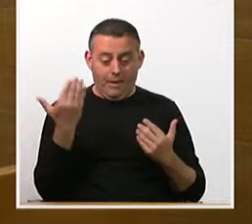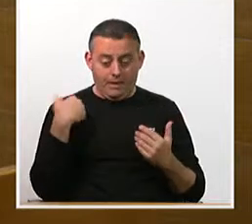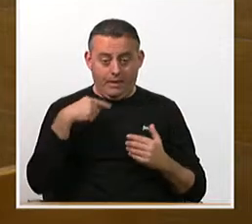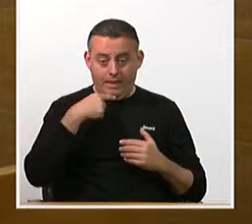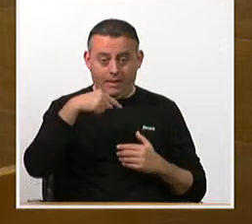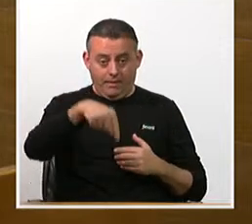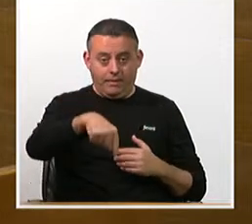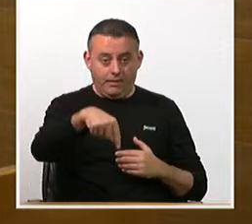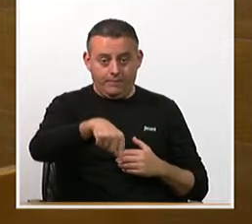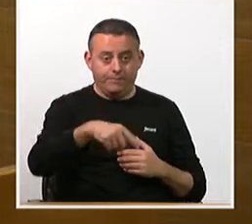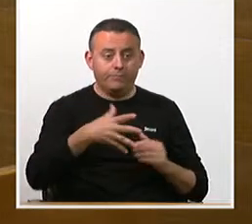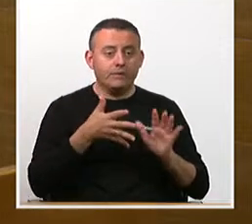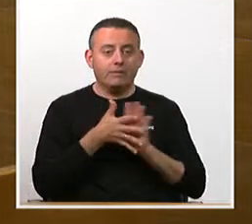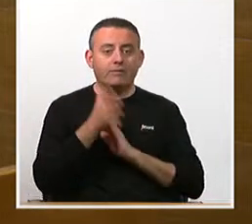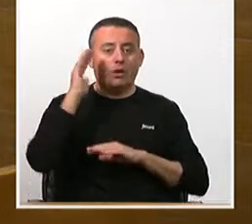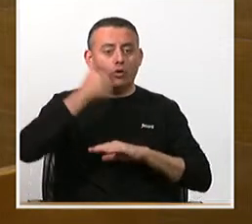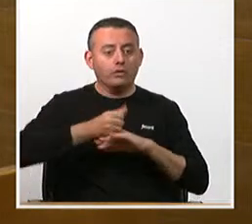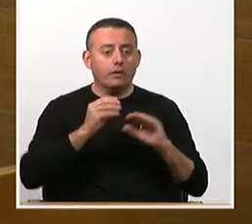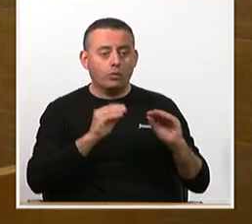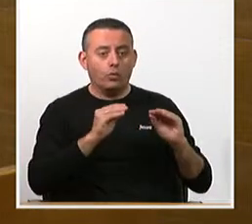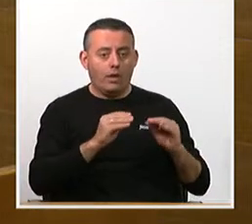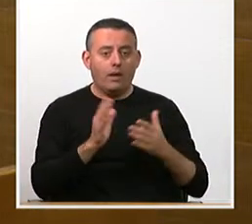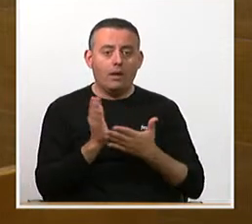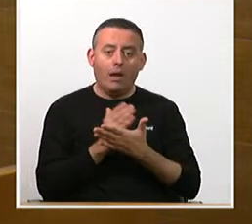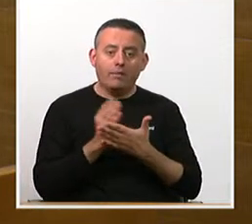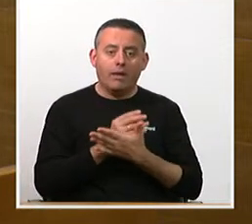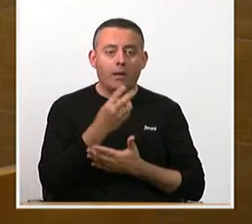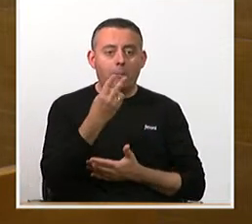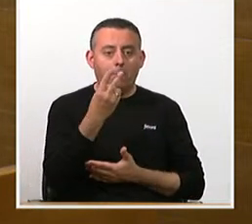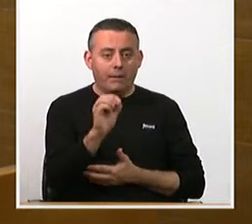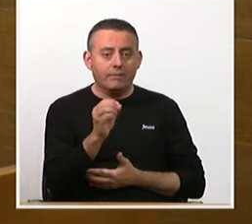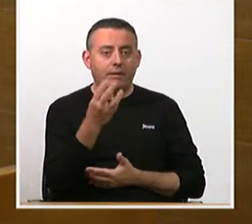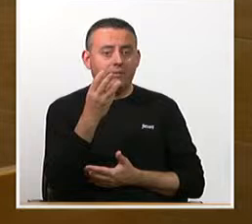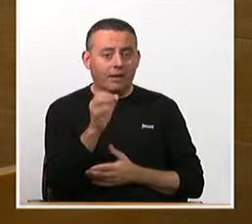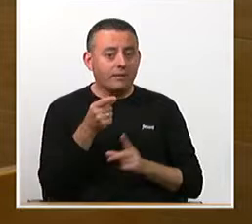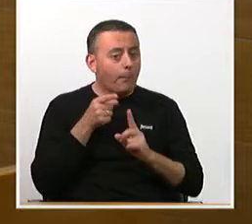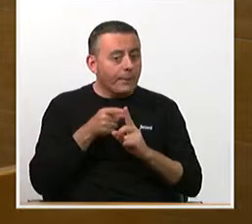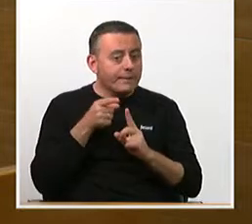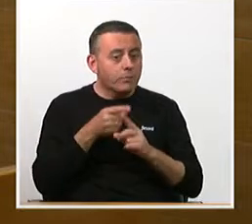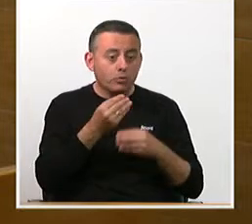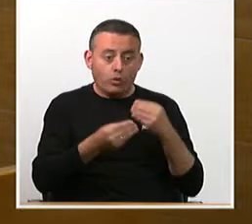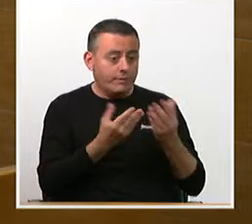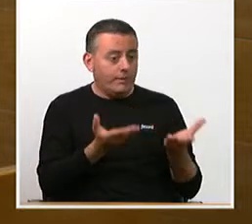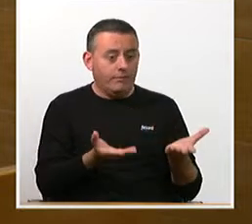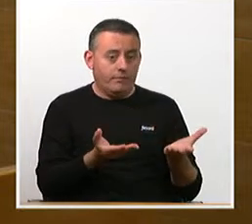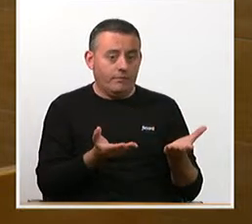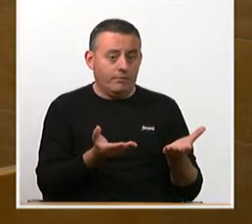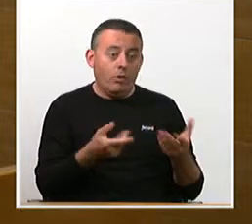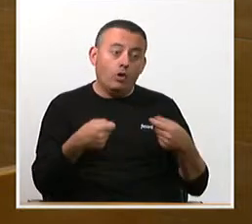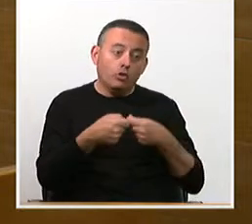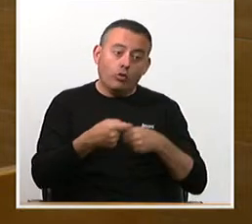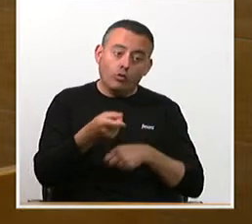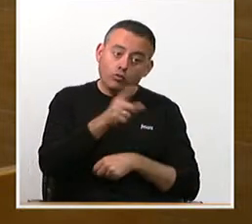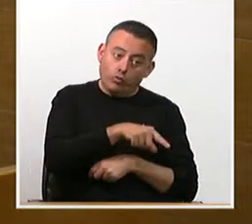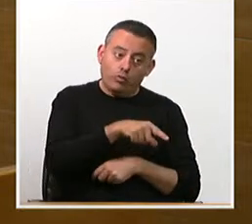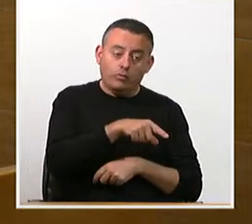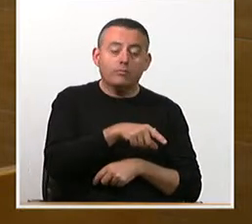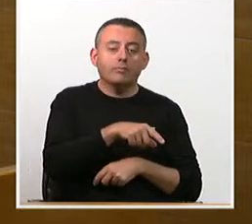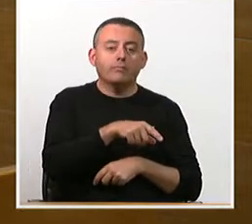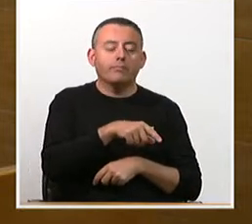van a poder poner en marcha los objetivos de la agenda 2030 despreciar como hacen sus socios los efectos del cambio climático en nuestro